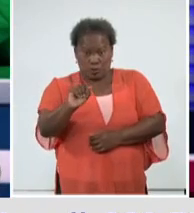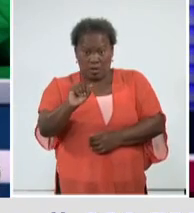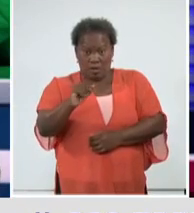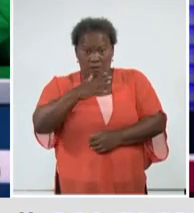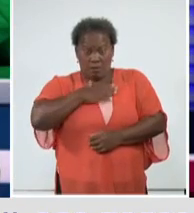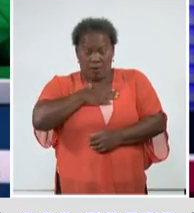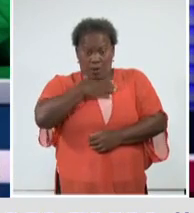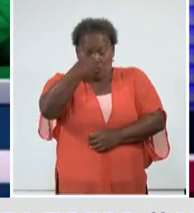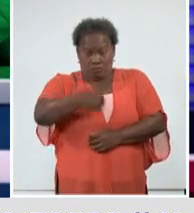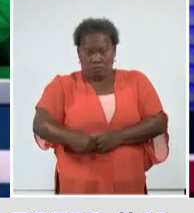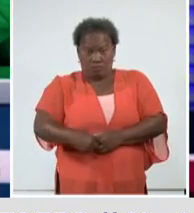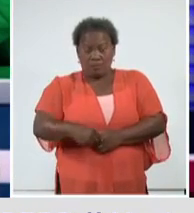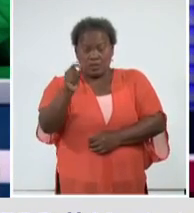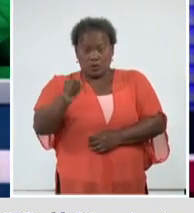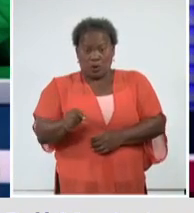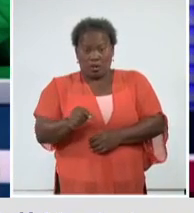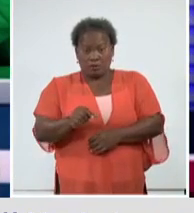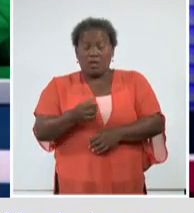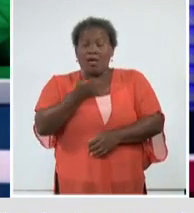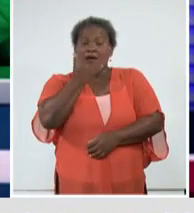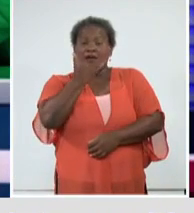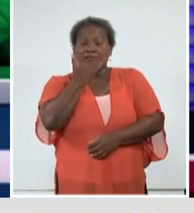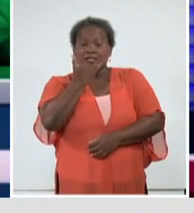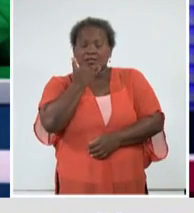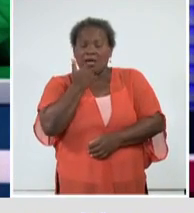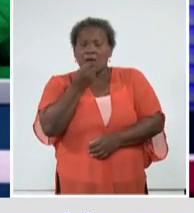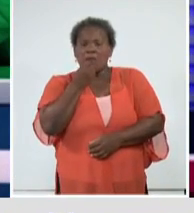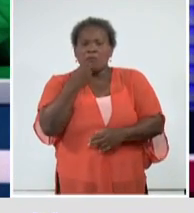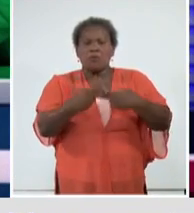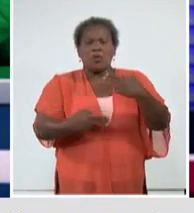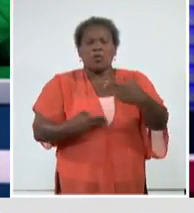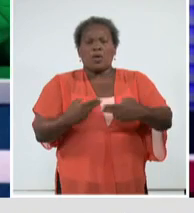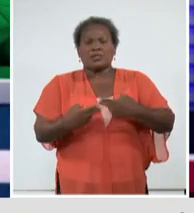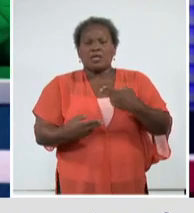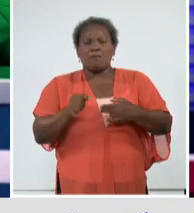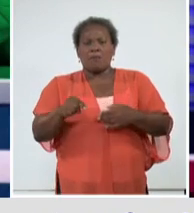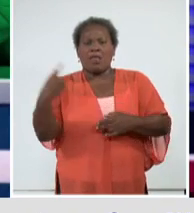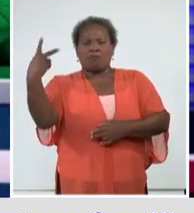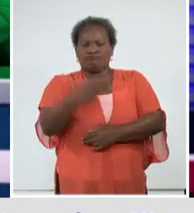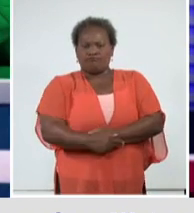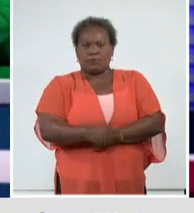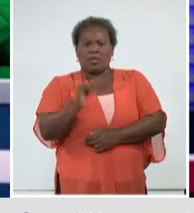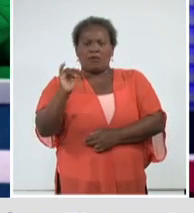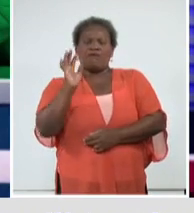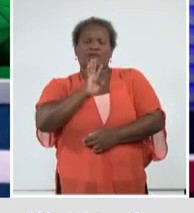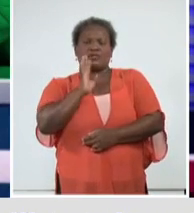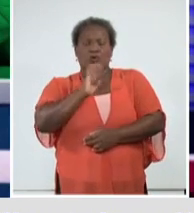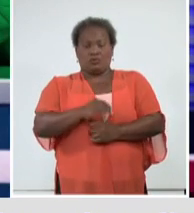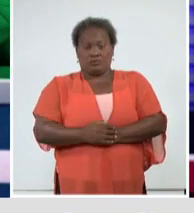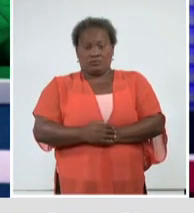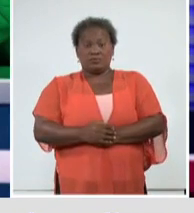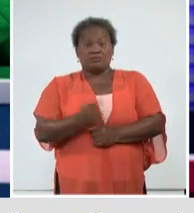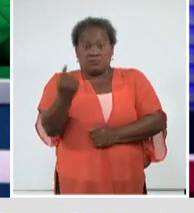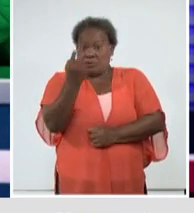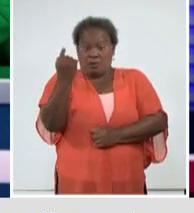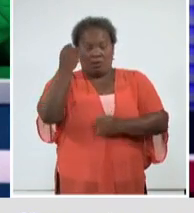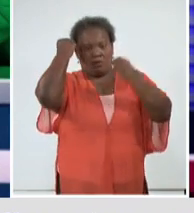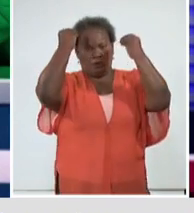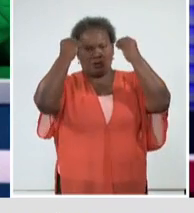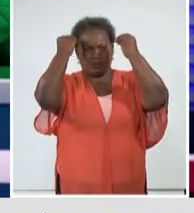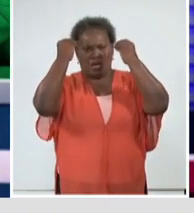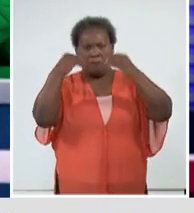persona que se afecta y que puede hacer para que esa infección pues no progrese. Por lo tanto, hay que analizar el problema. En nuestro país,